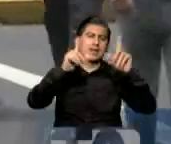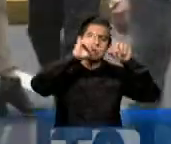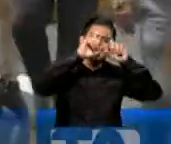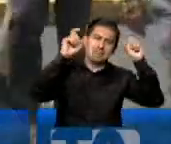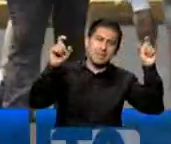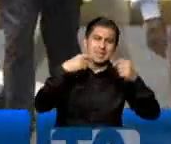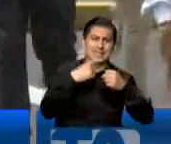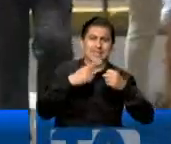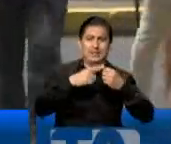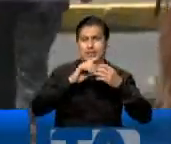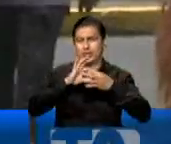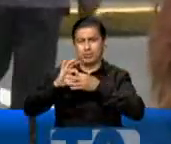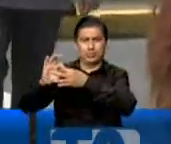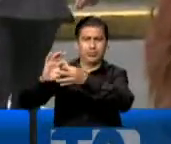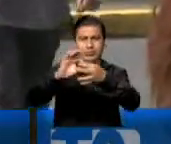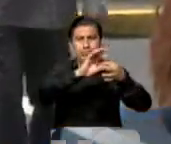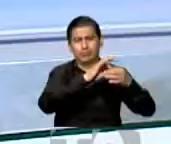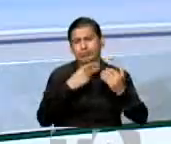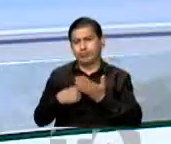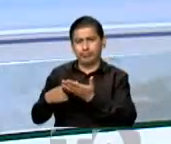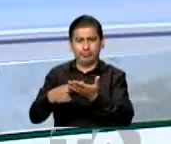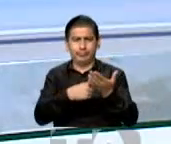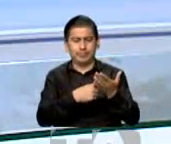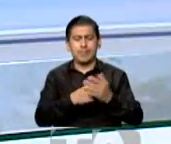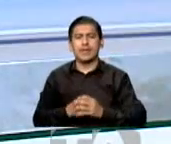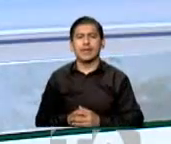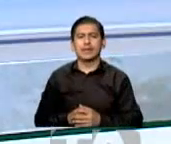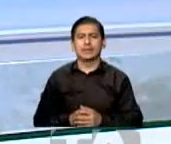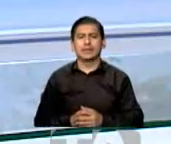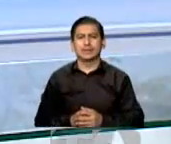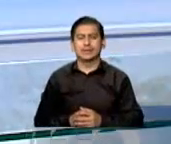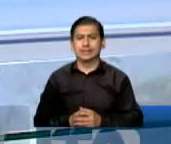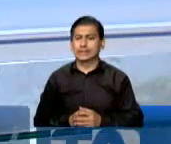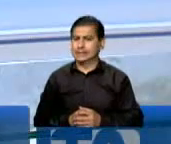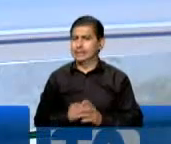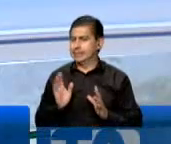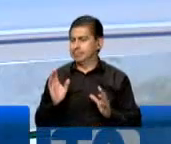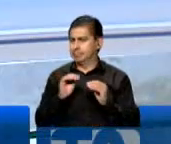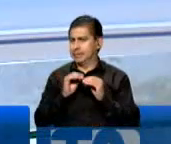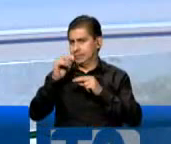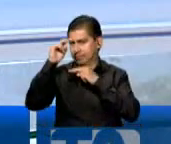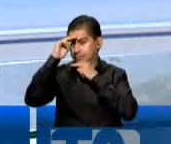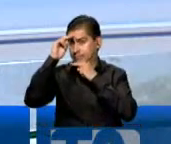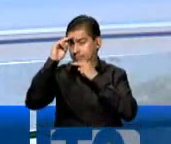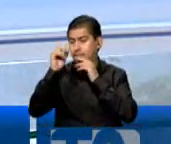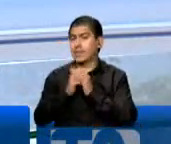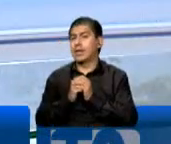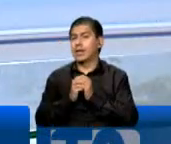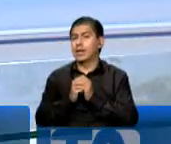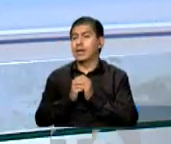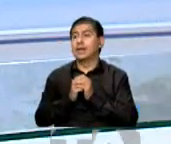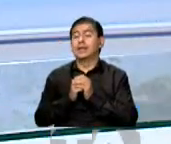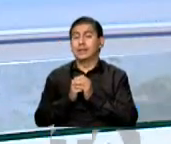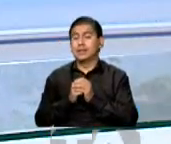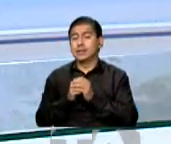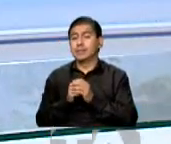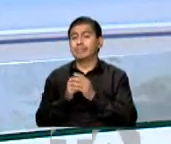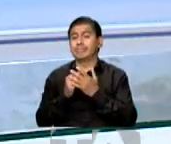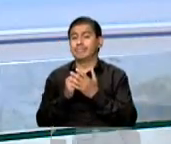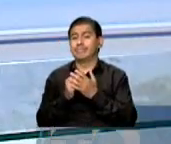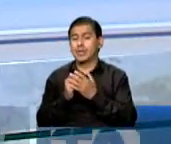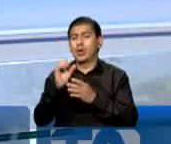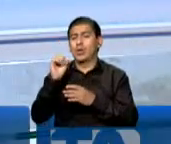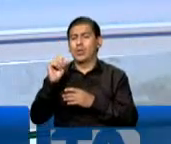Quito. Freddy Paredes, 24 horas. Y otra noticia alarmante, el Fondo de las Naciones Unidas para la Infancia, UNICEF,